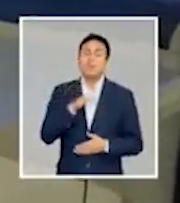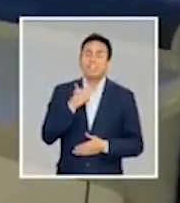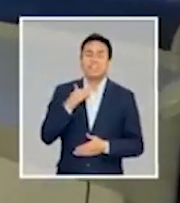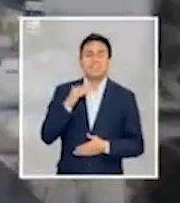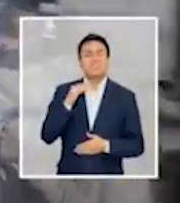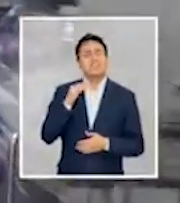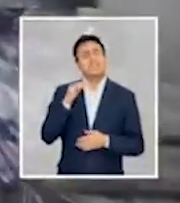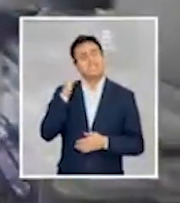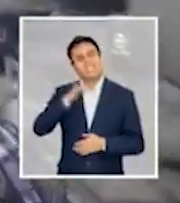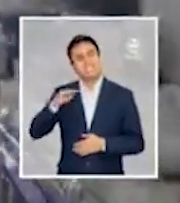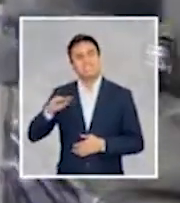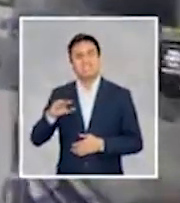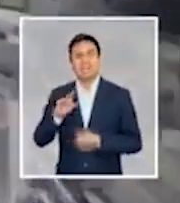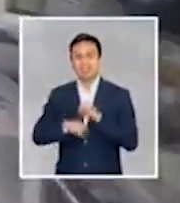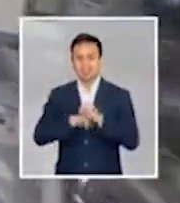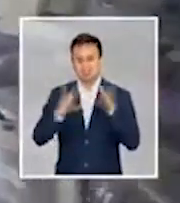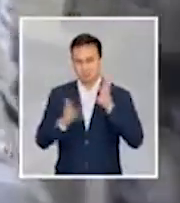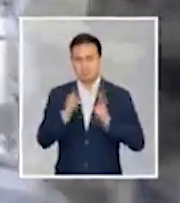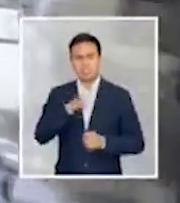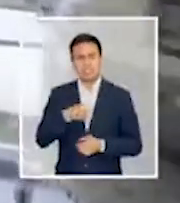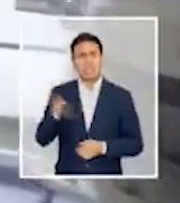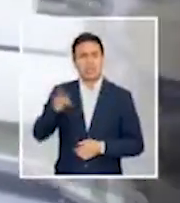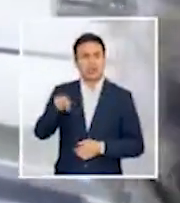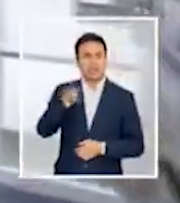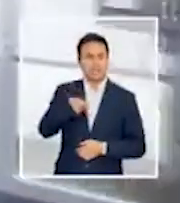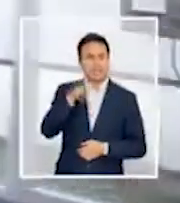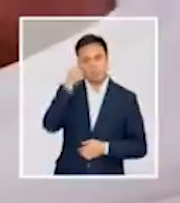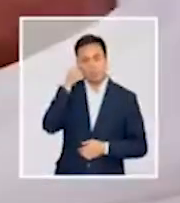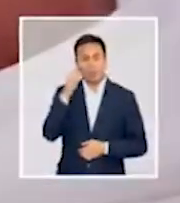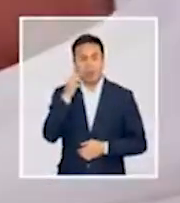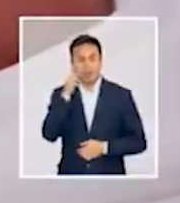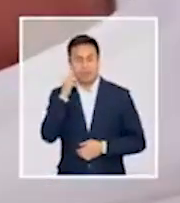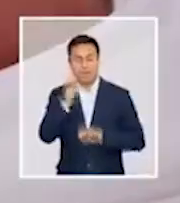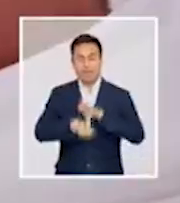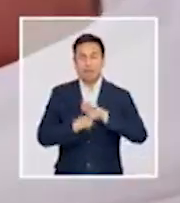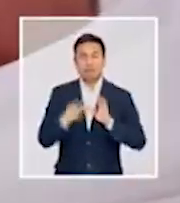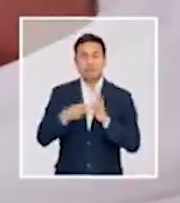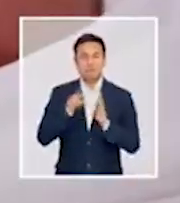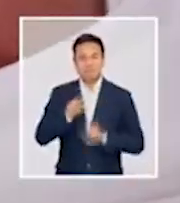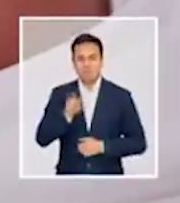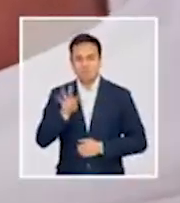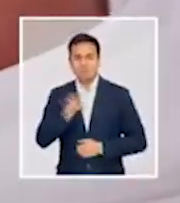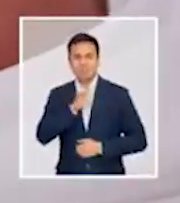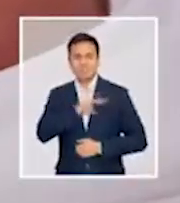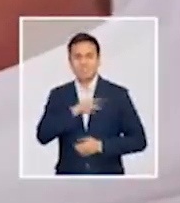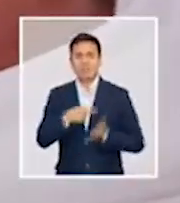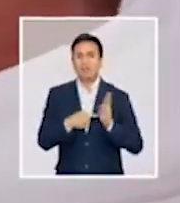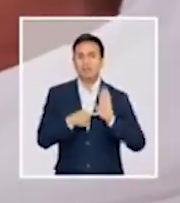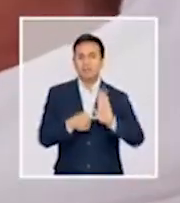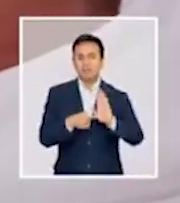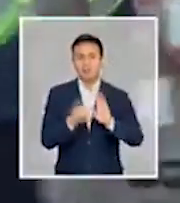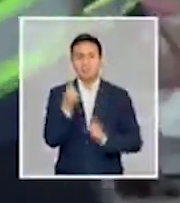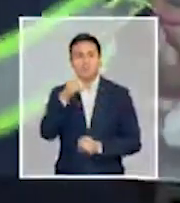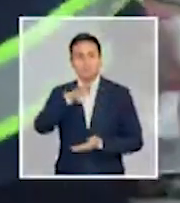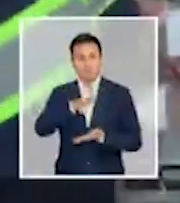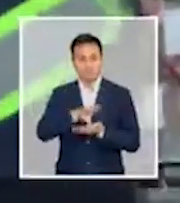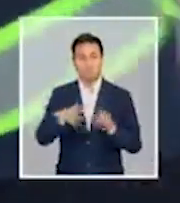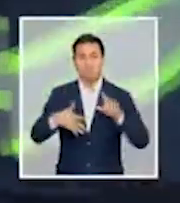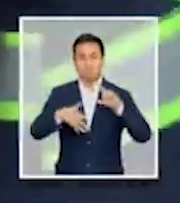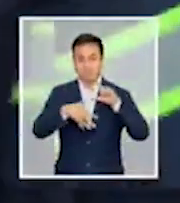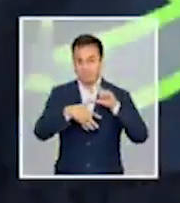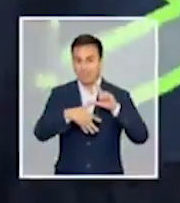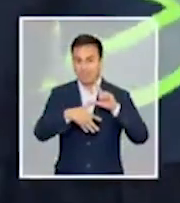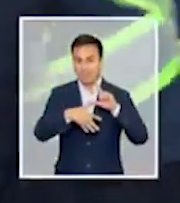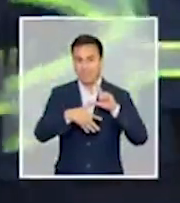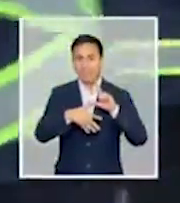influenza, por supuesto, pero no podemos olvidar el COVID, el SARS-CoV-2, que bien nos trajo pues bastante trabajo hace un